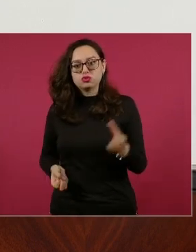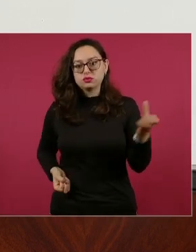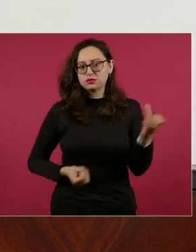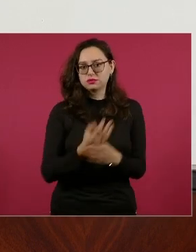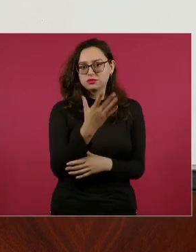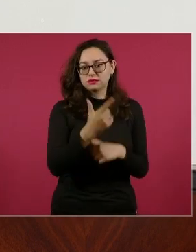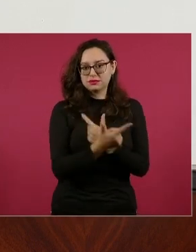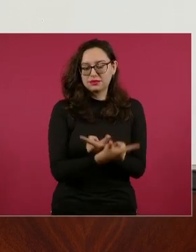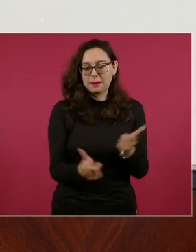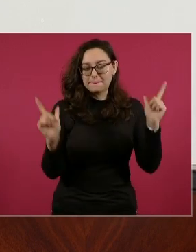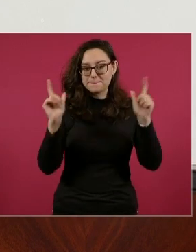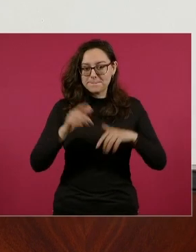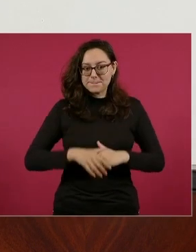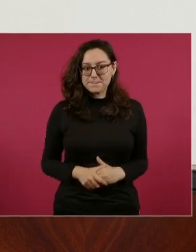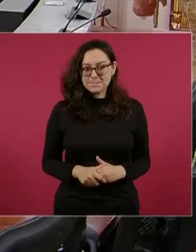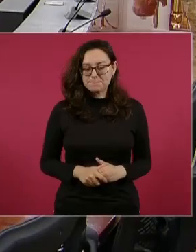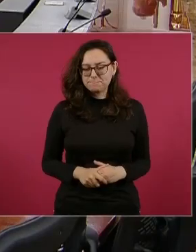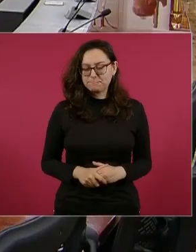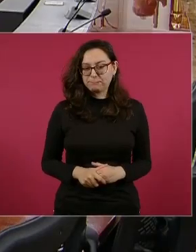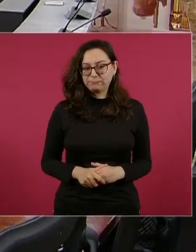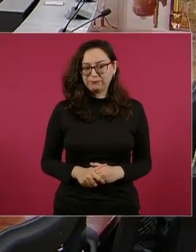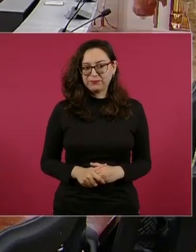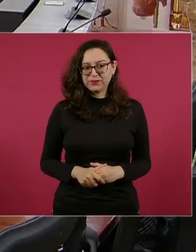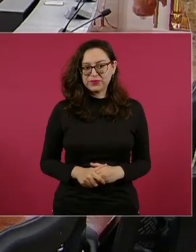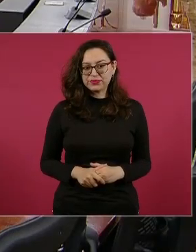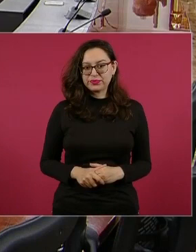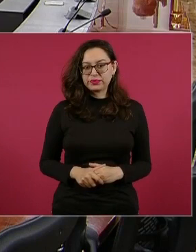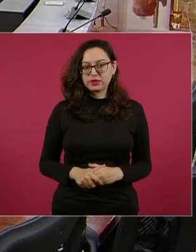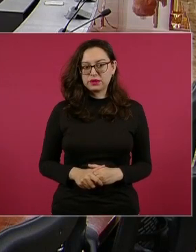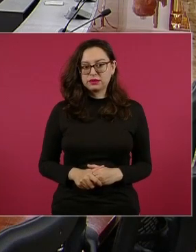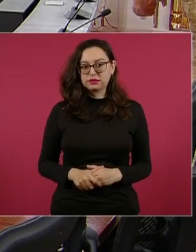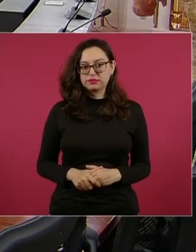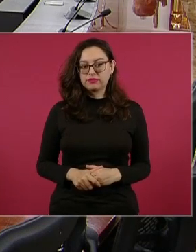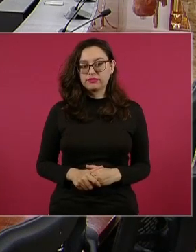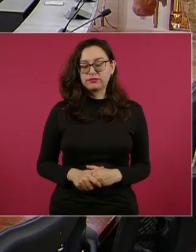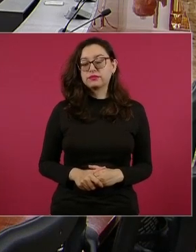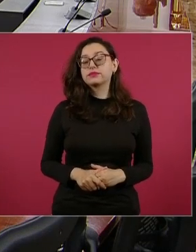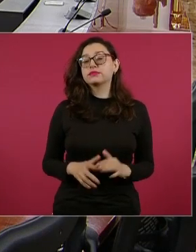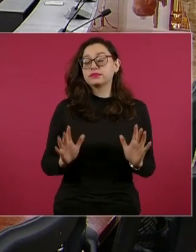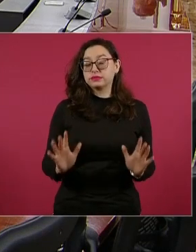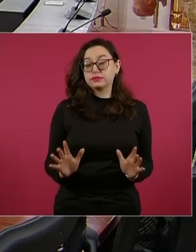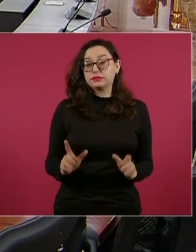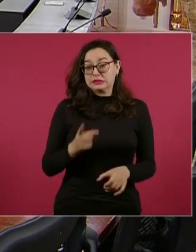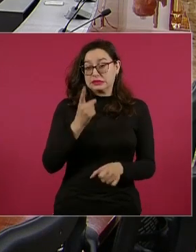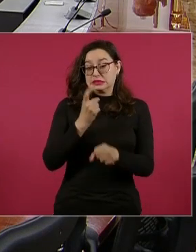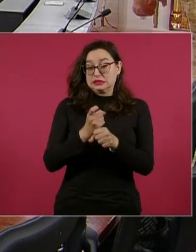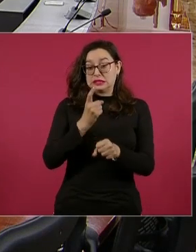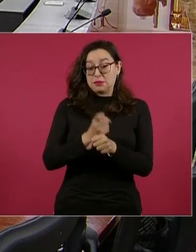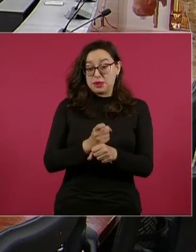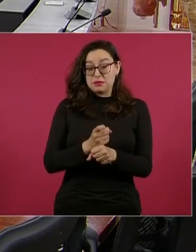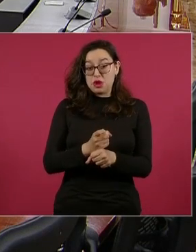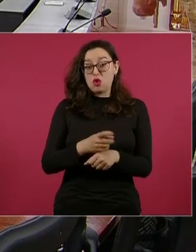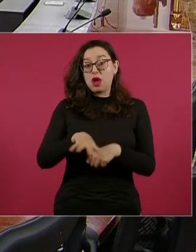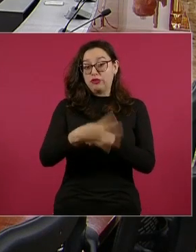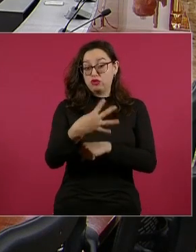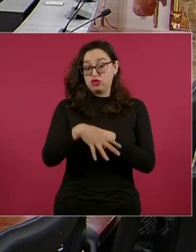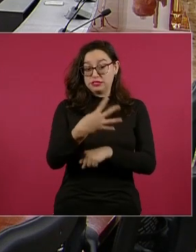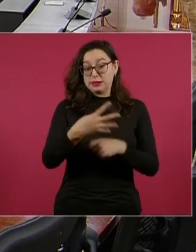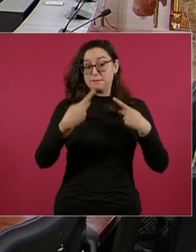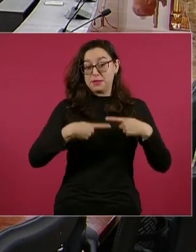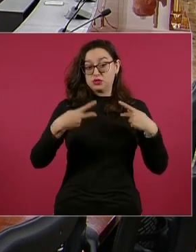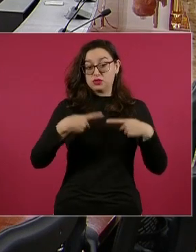¿Cuántos fueron liberados? Sí, primero se liberó a 14 con la primera demanda y después